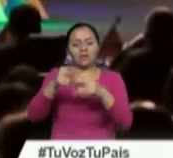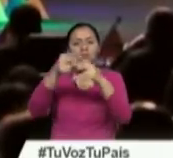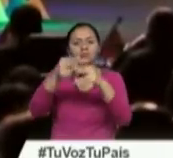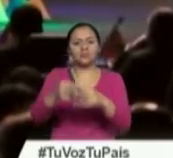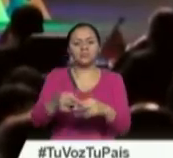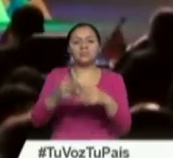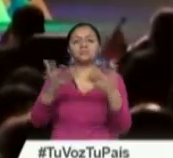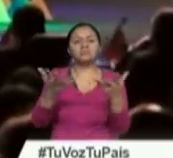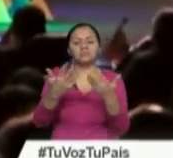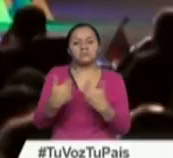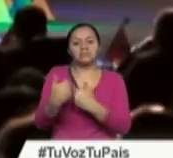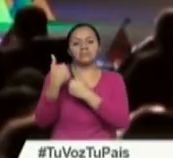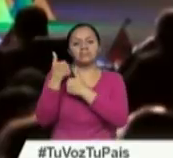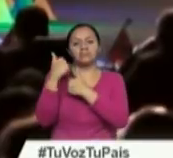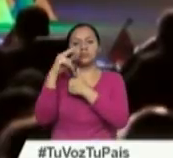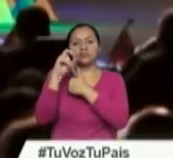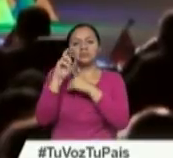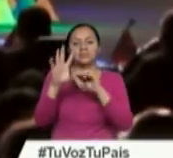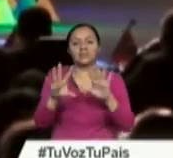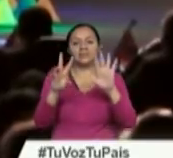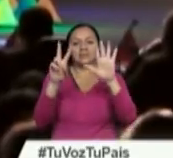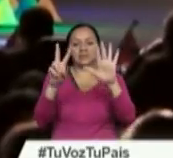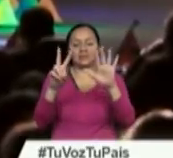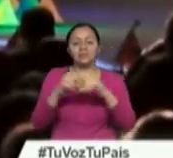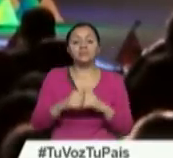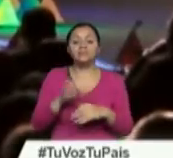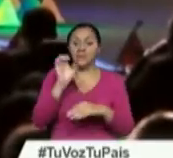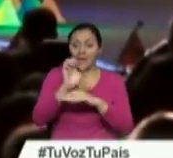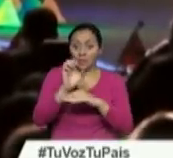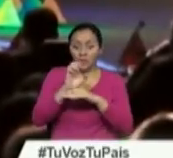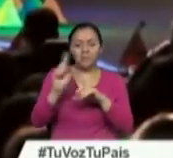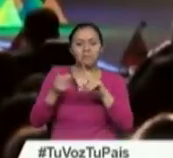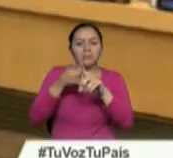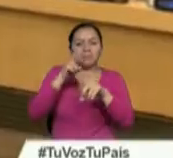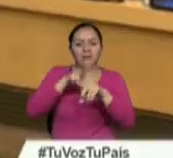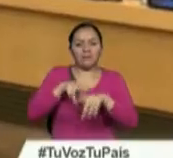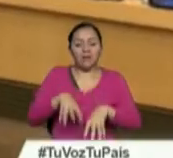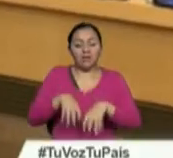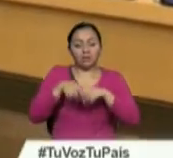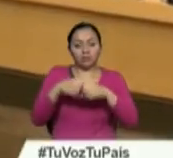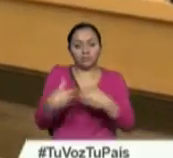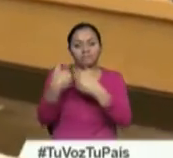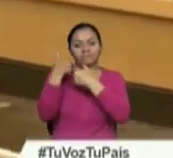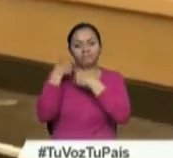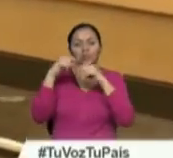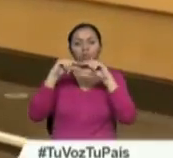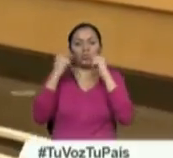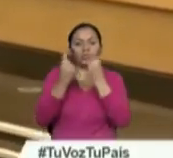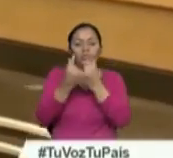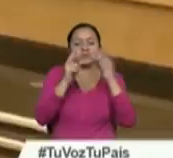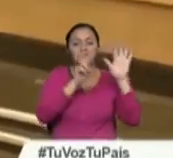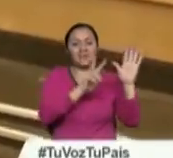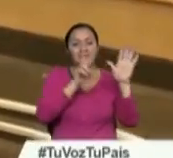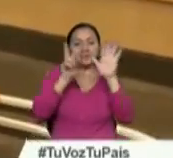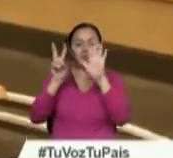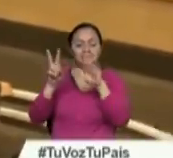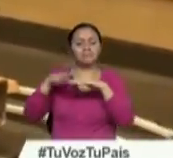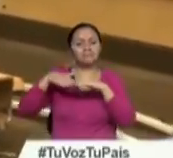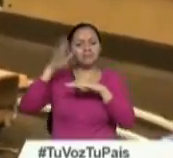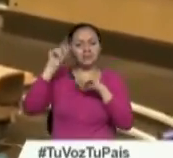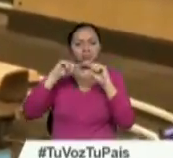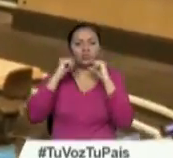ocupar este cargo en 2017. El país asumirá por primera vez la presidencia del G77, considerado el mayor